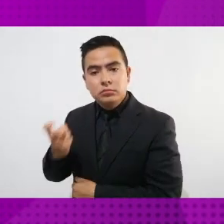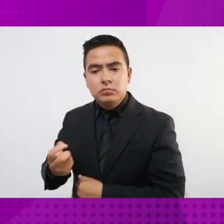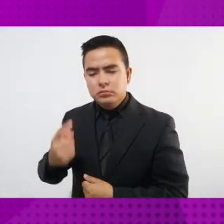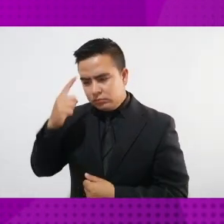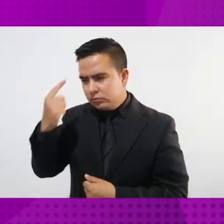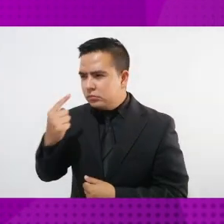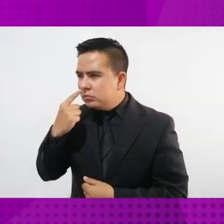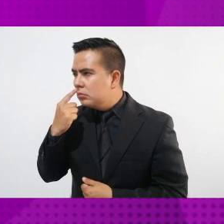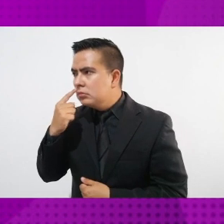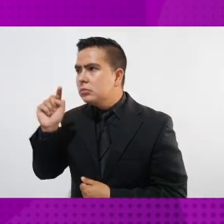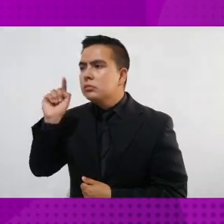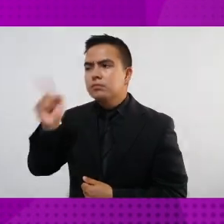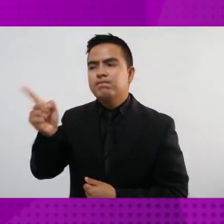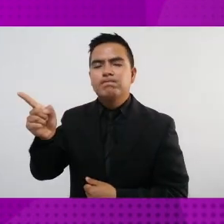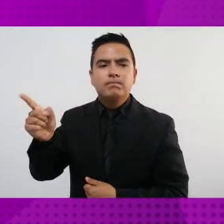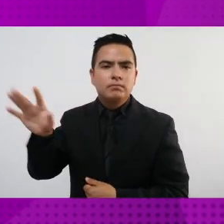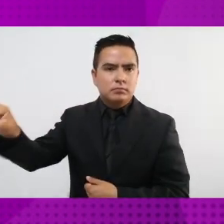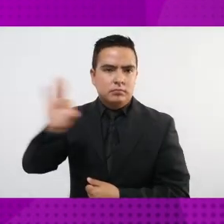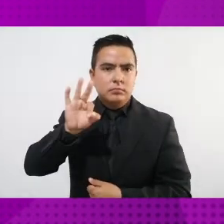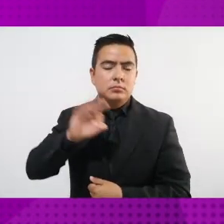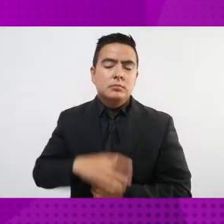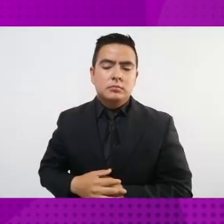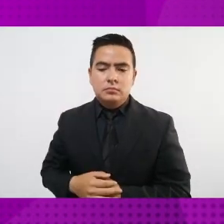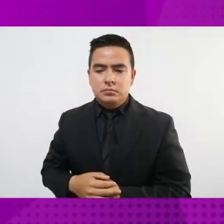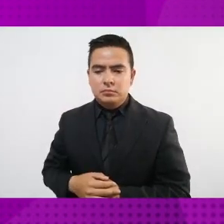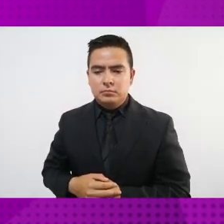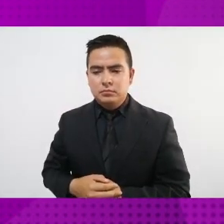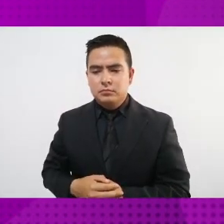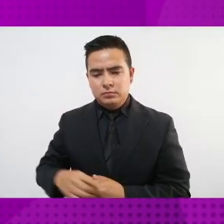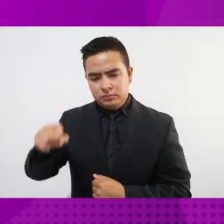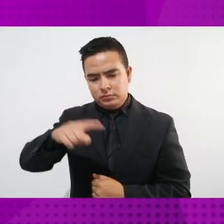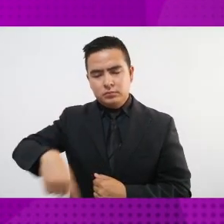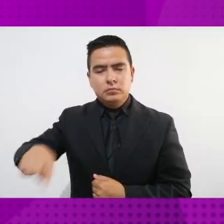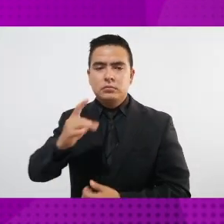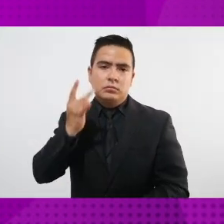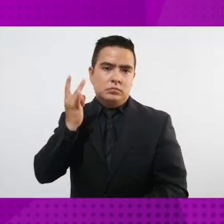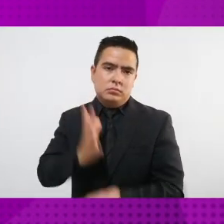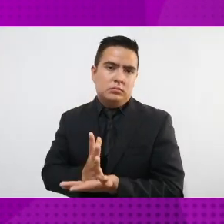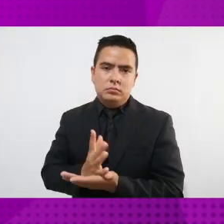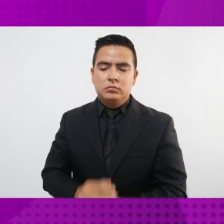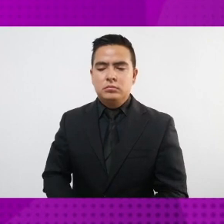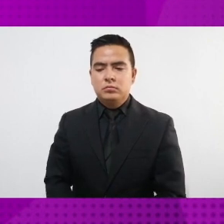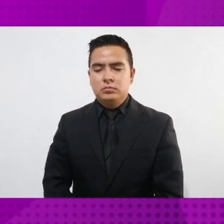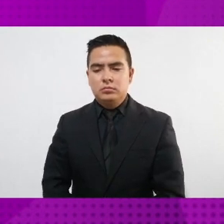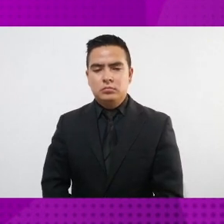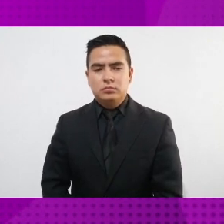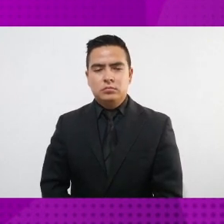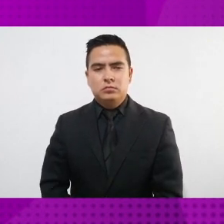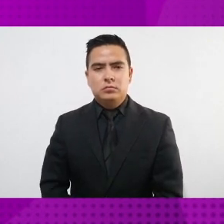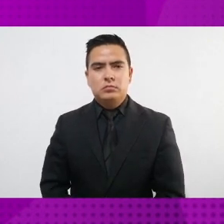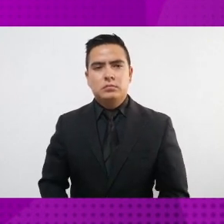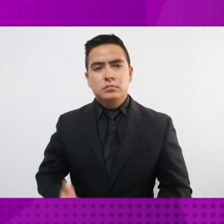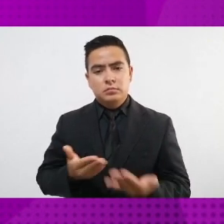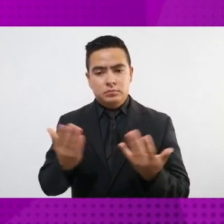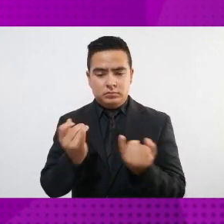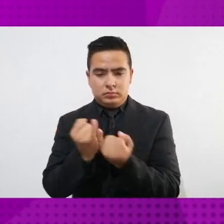que se consigue la integración de un órgano constitucional como este. ¿Qué nos dicen